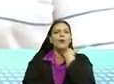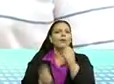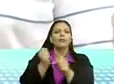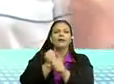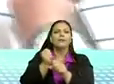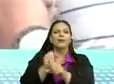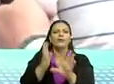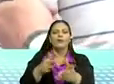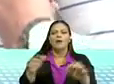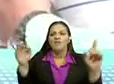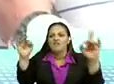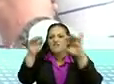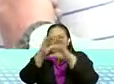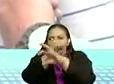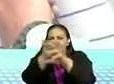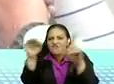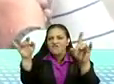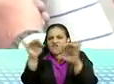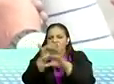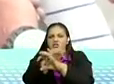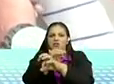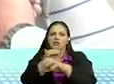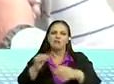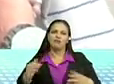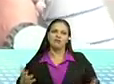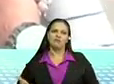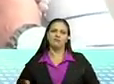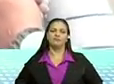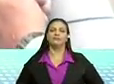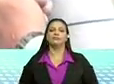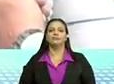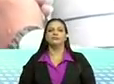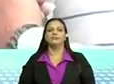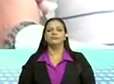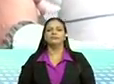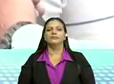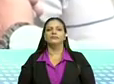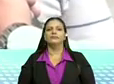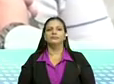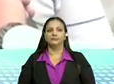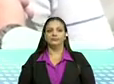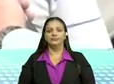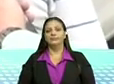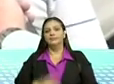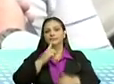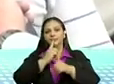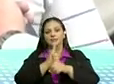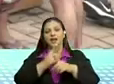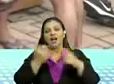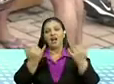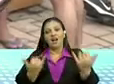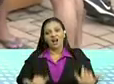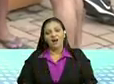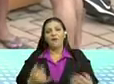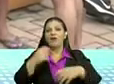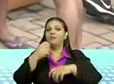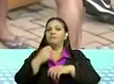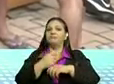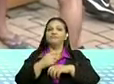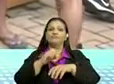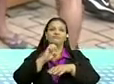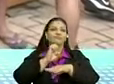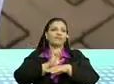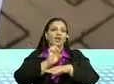que cae en esta tentación. Entraña sin duda una problemática social muy profunda de la que adolece nuestro